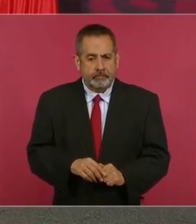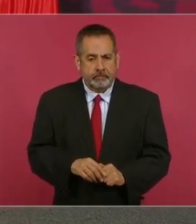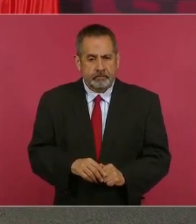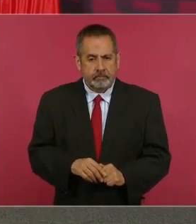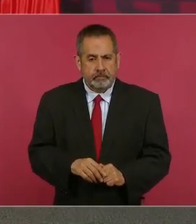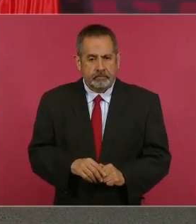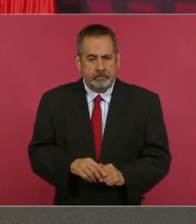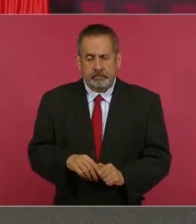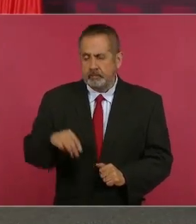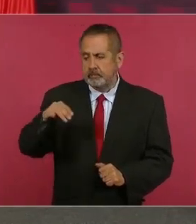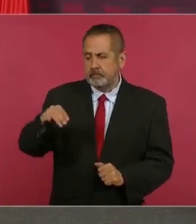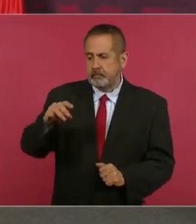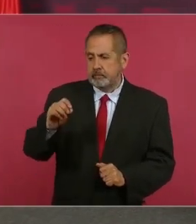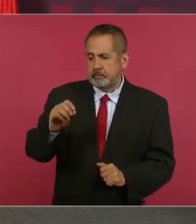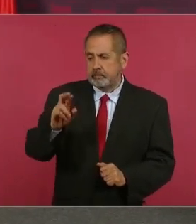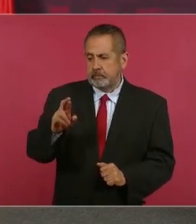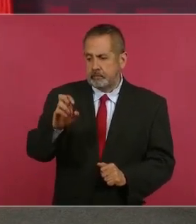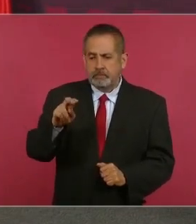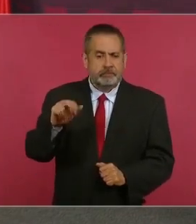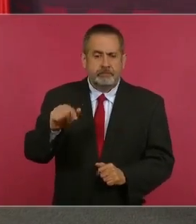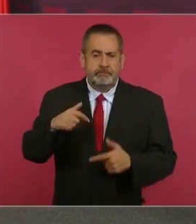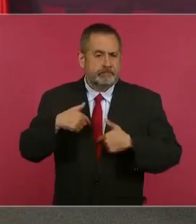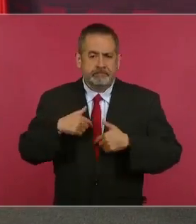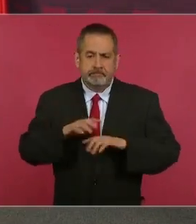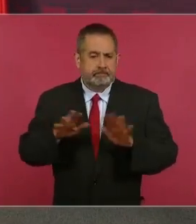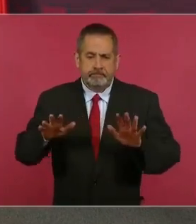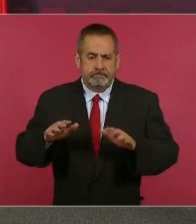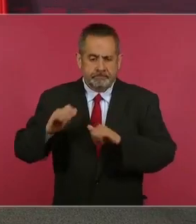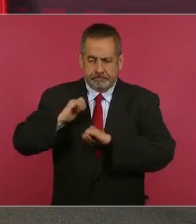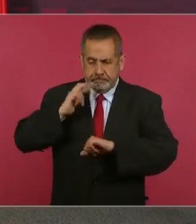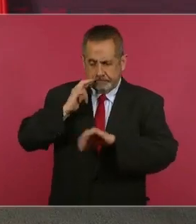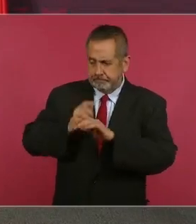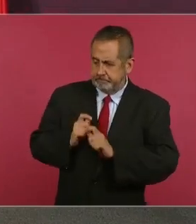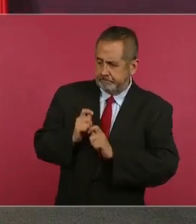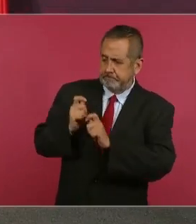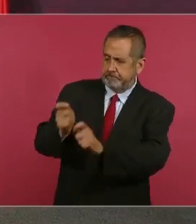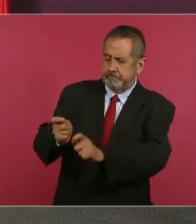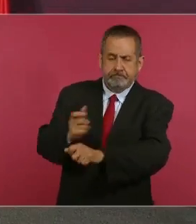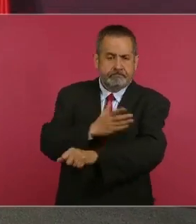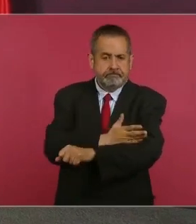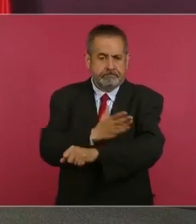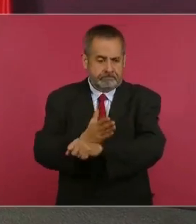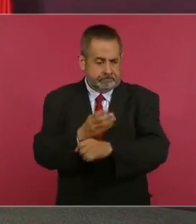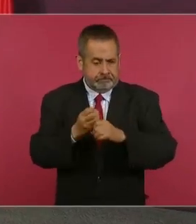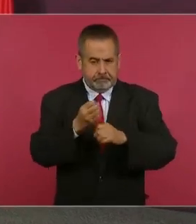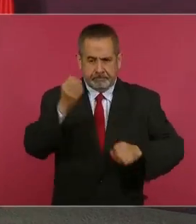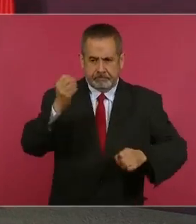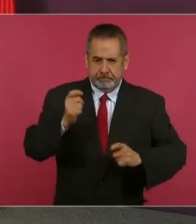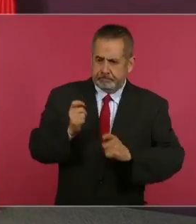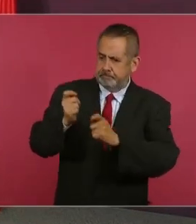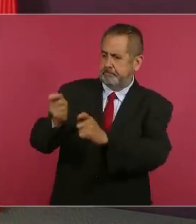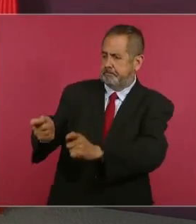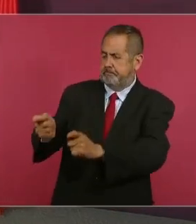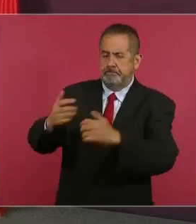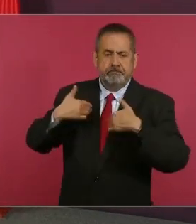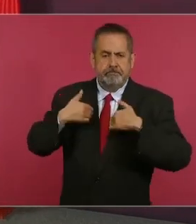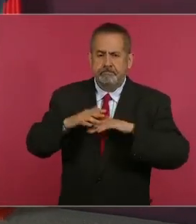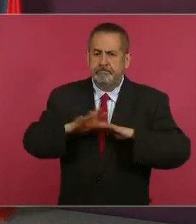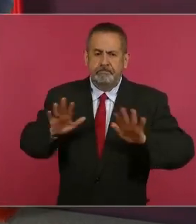del movimiento de transformación, yo ya entregué el bastón de mando a Claudia Sheinbaum